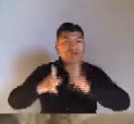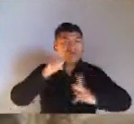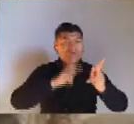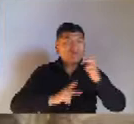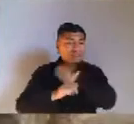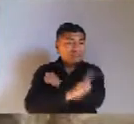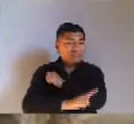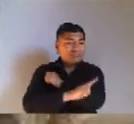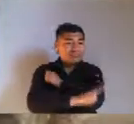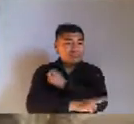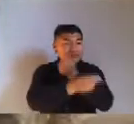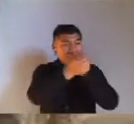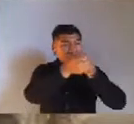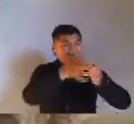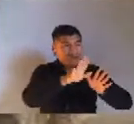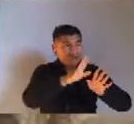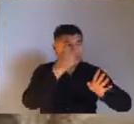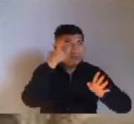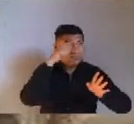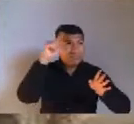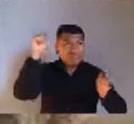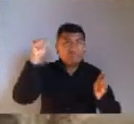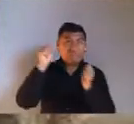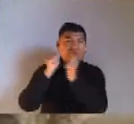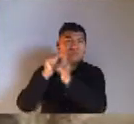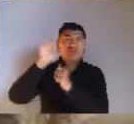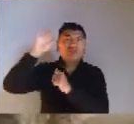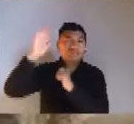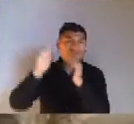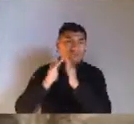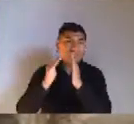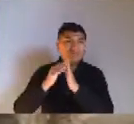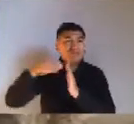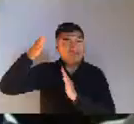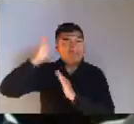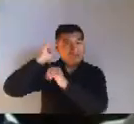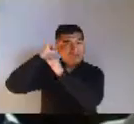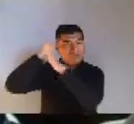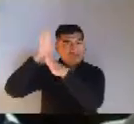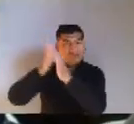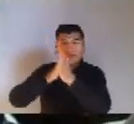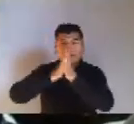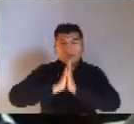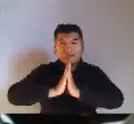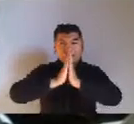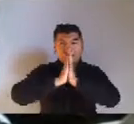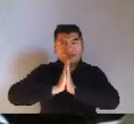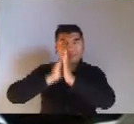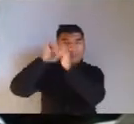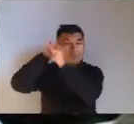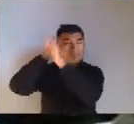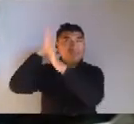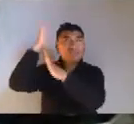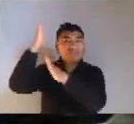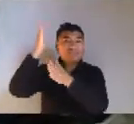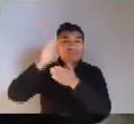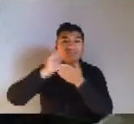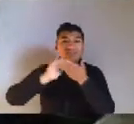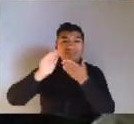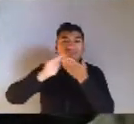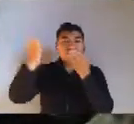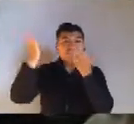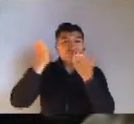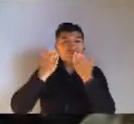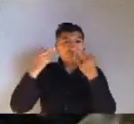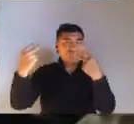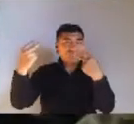naciones extraviadas para que vuelvan a la casa de Dios, Padre. Oremos. Padre